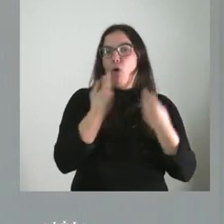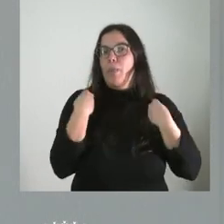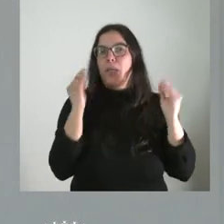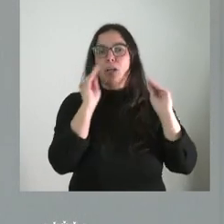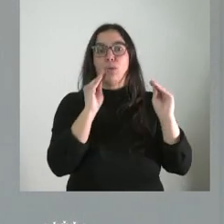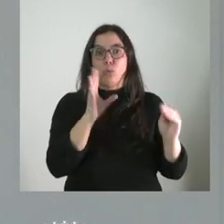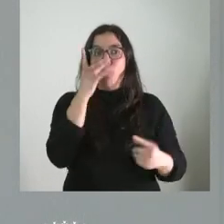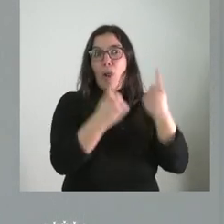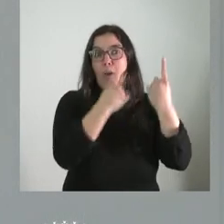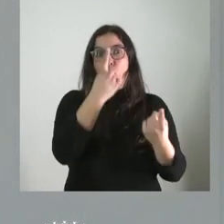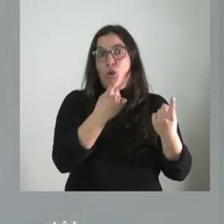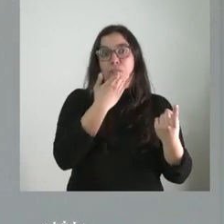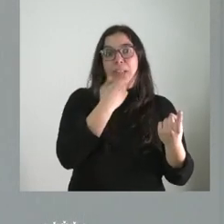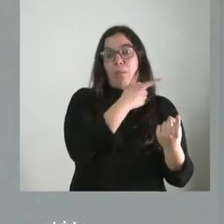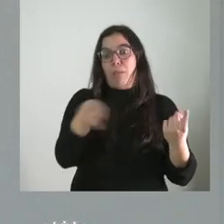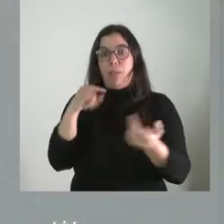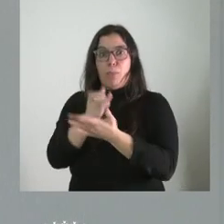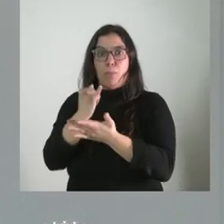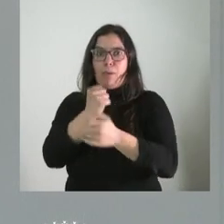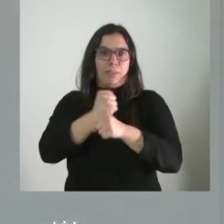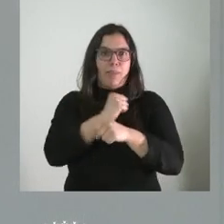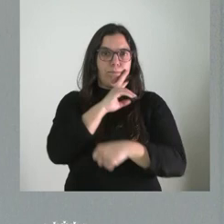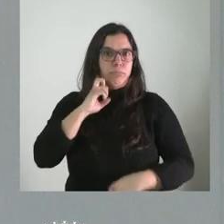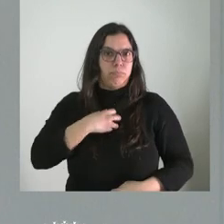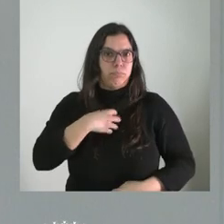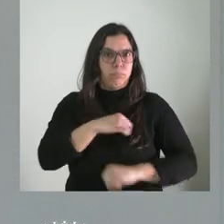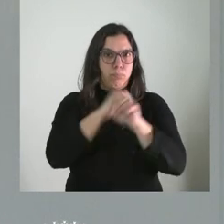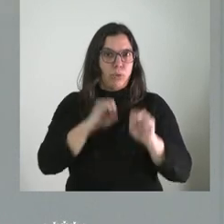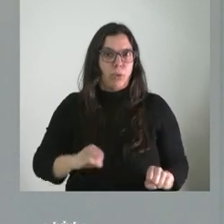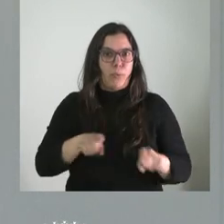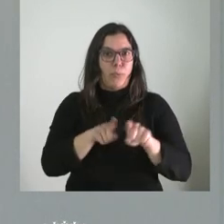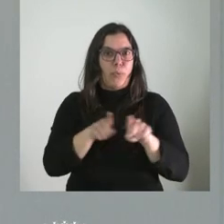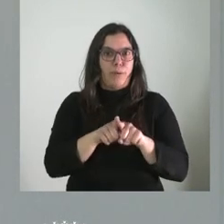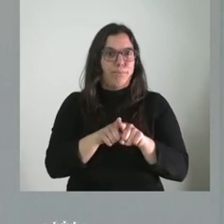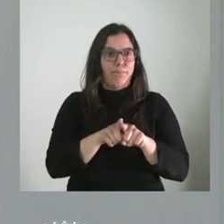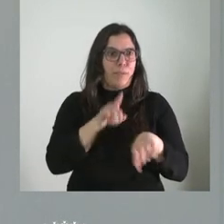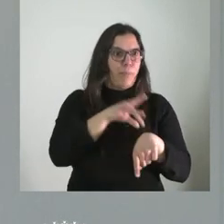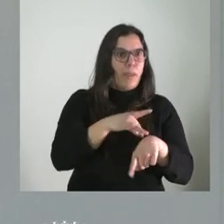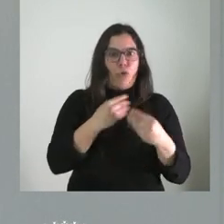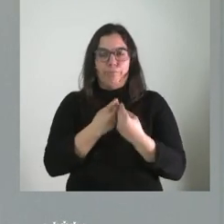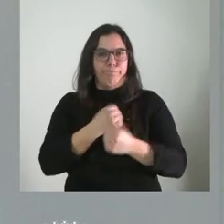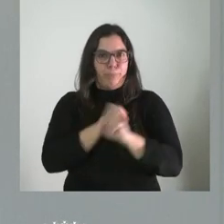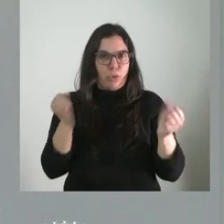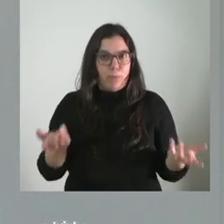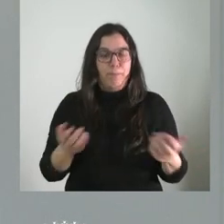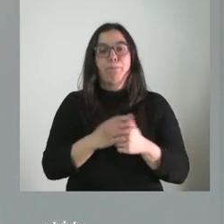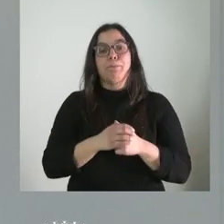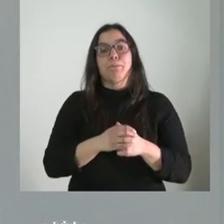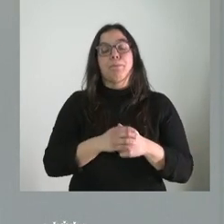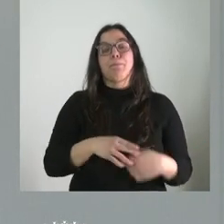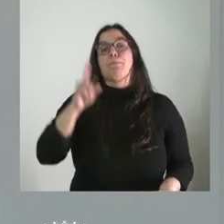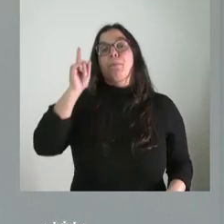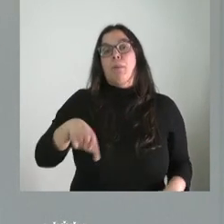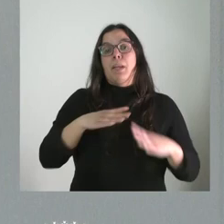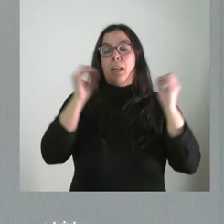y que desgraciadamente en más de una ocasión Pues no pueden compatibilizar su enfermedad con su vida laboral y hemos aprobado